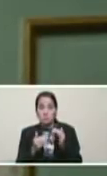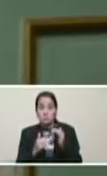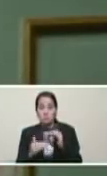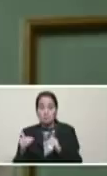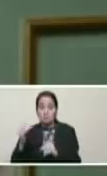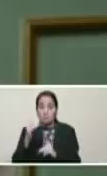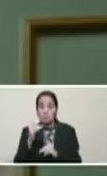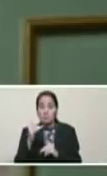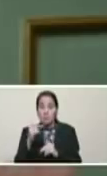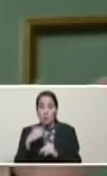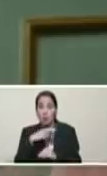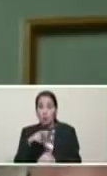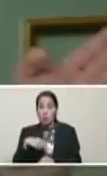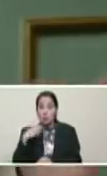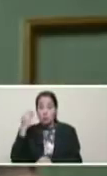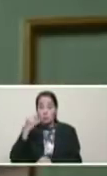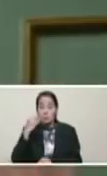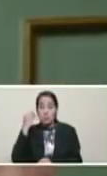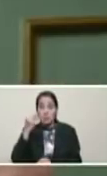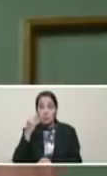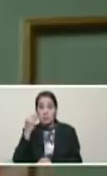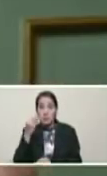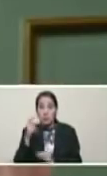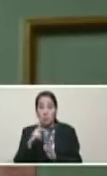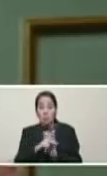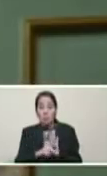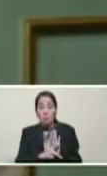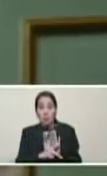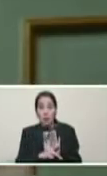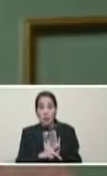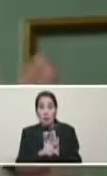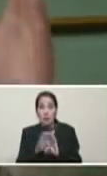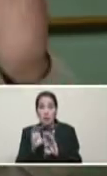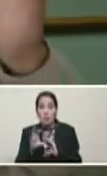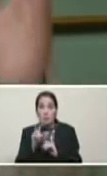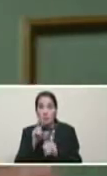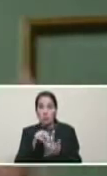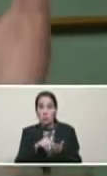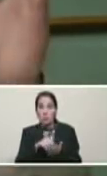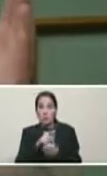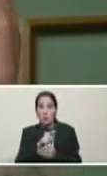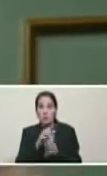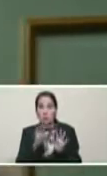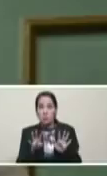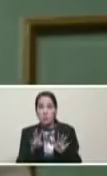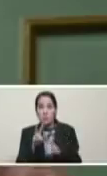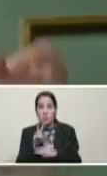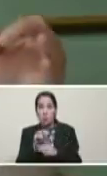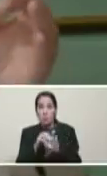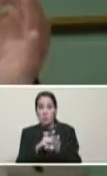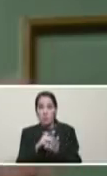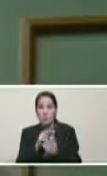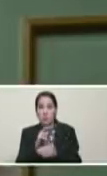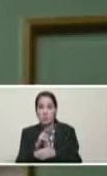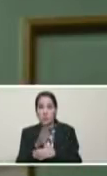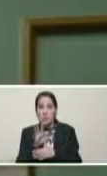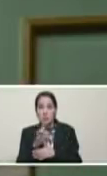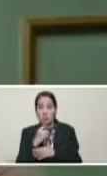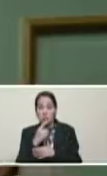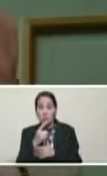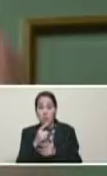estamos convencidos presidente en el plan de la patria 2019 2025 el resultado va a ser una